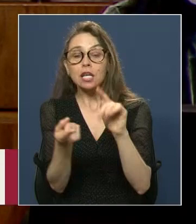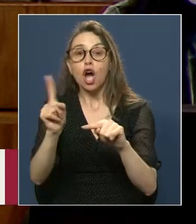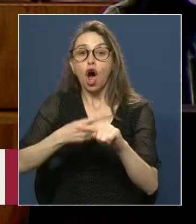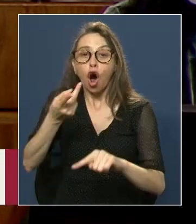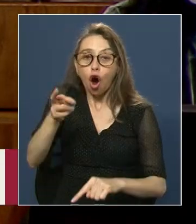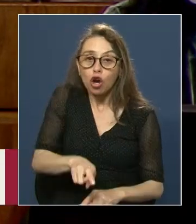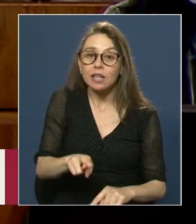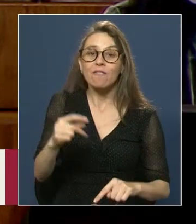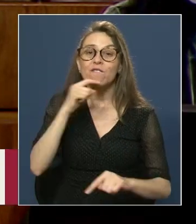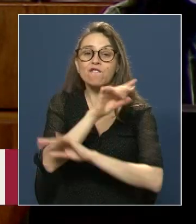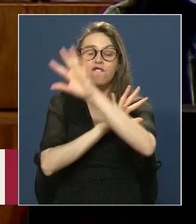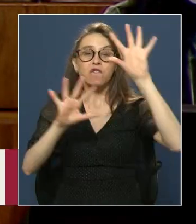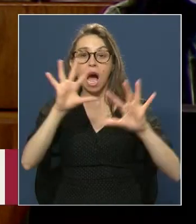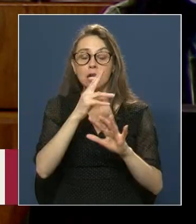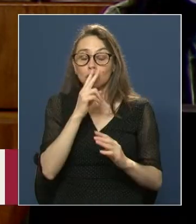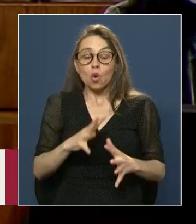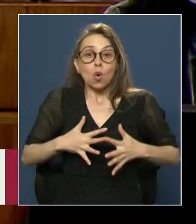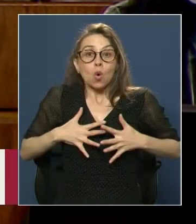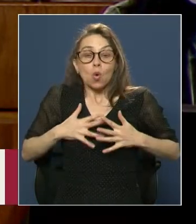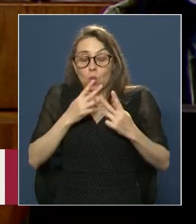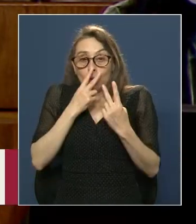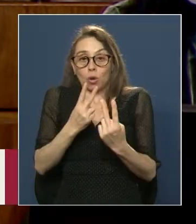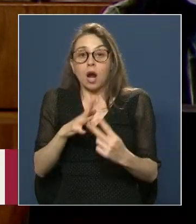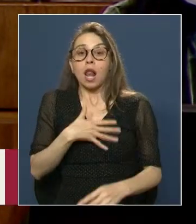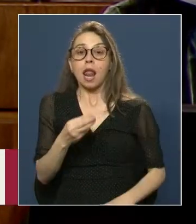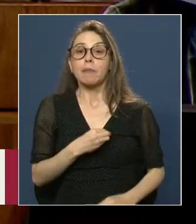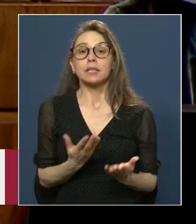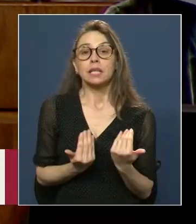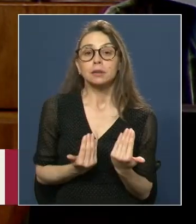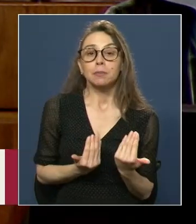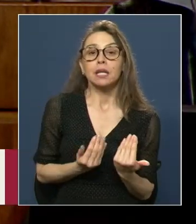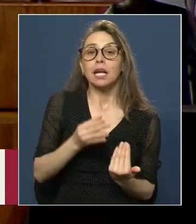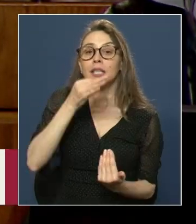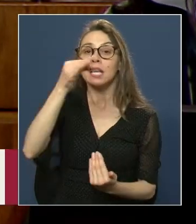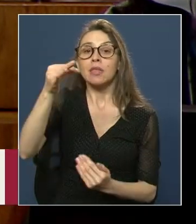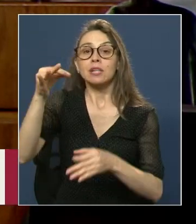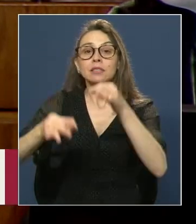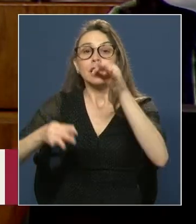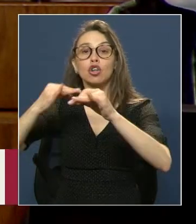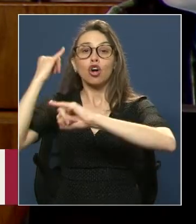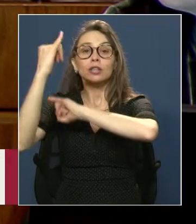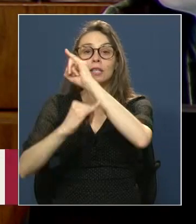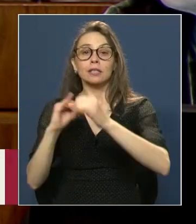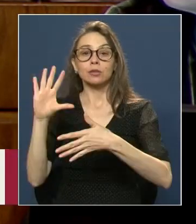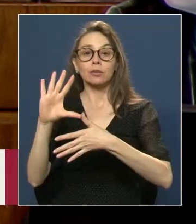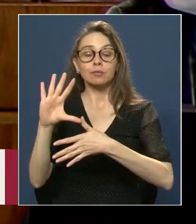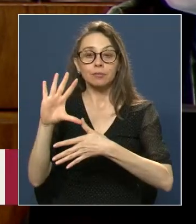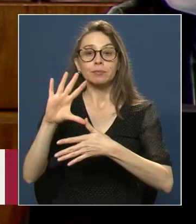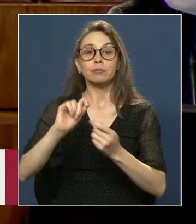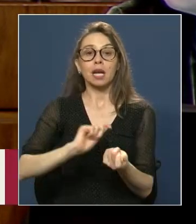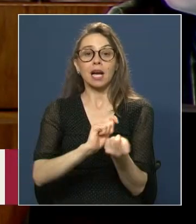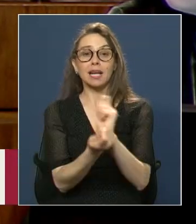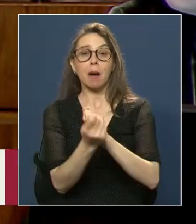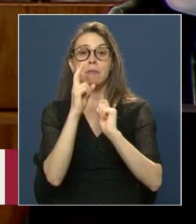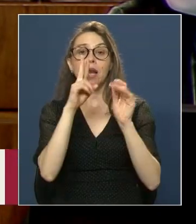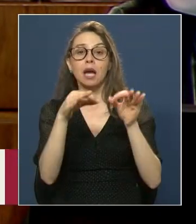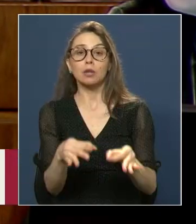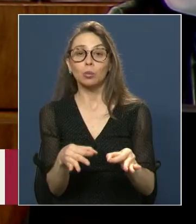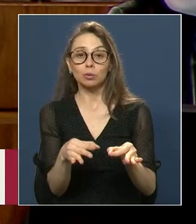un montaje alarmante y lamentablemente vamos a tener que esperar lo que diga la Corte Interamericana para revertir esta tremenda